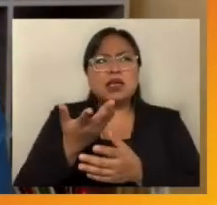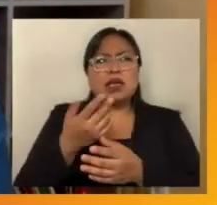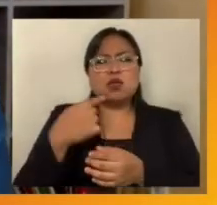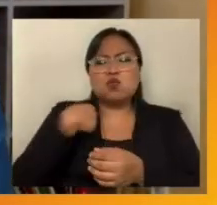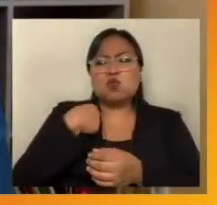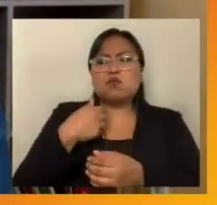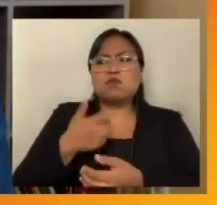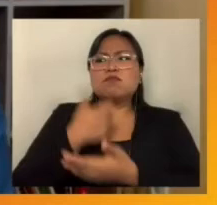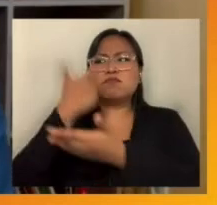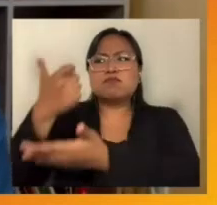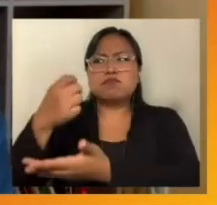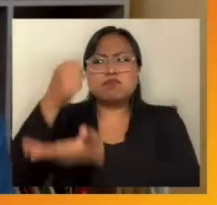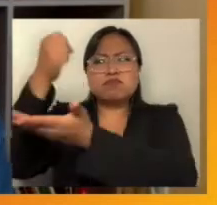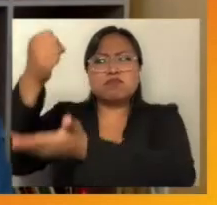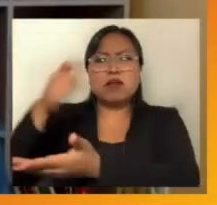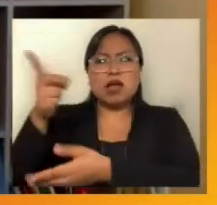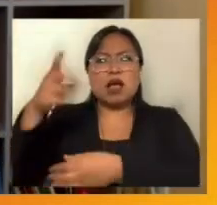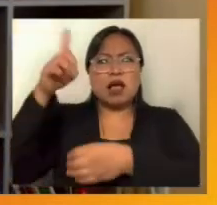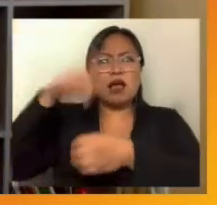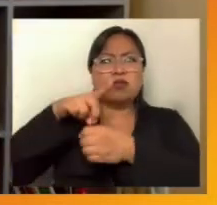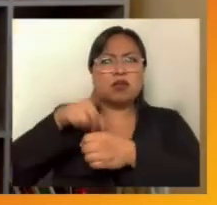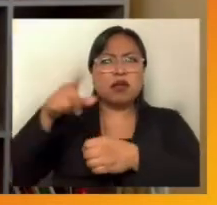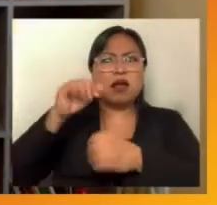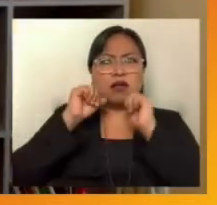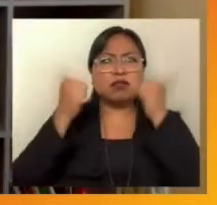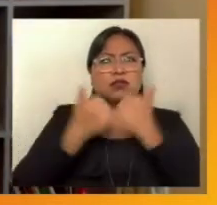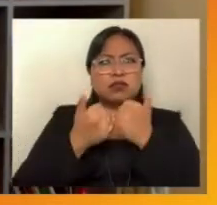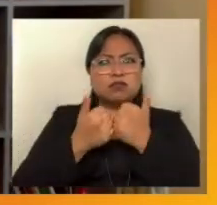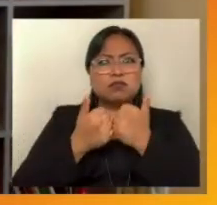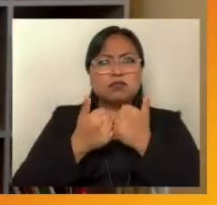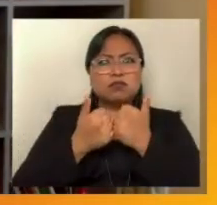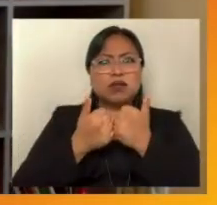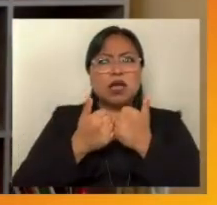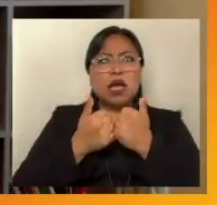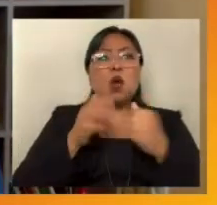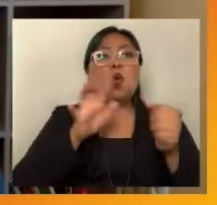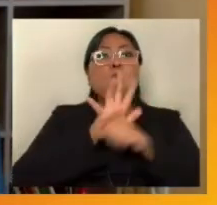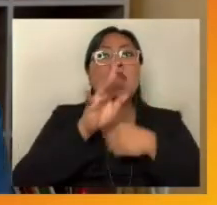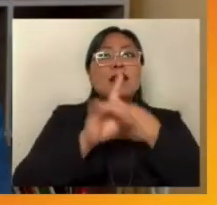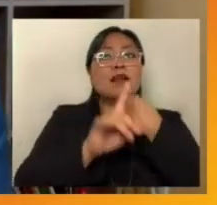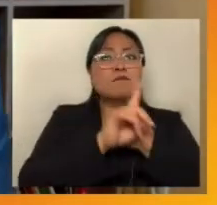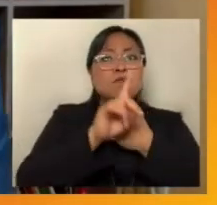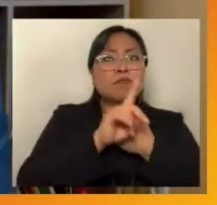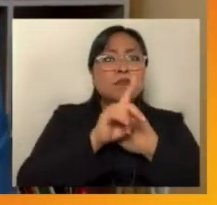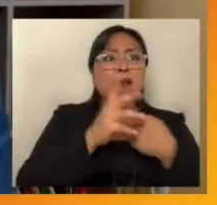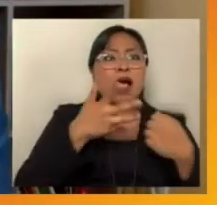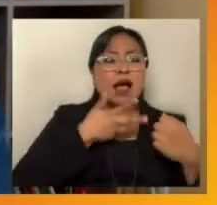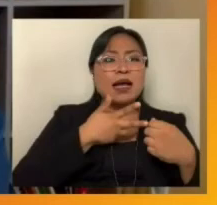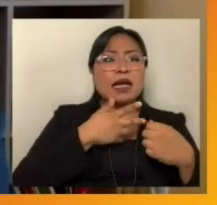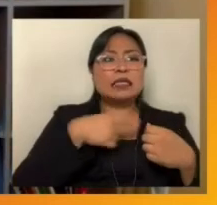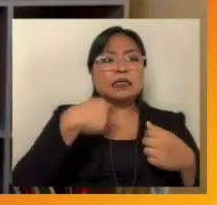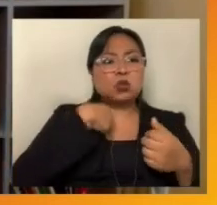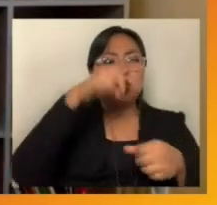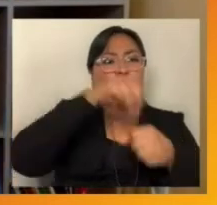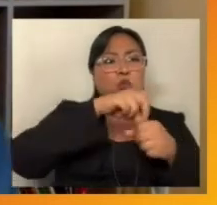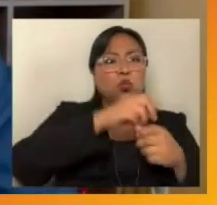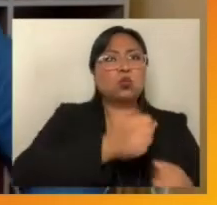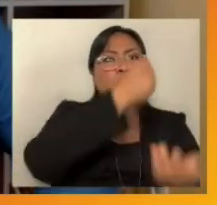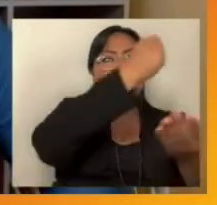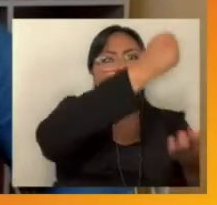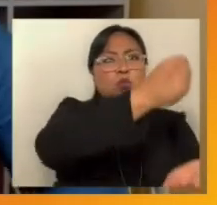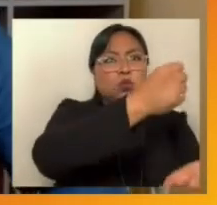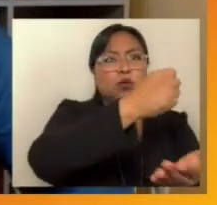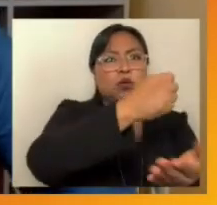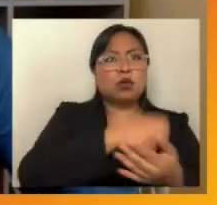ONG? ¿Cuál es la repercusión que va a tener mi empresa si patrocina este evento? ¿Cómo voy a hacer las